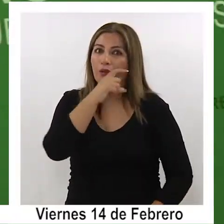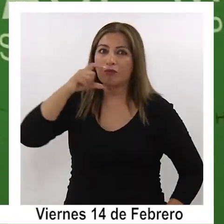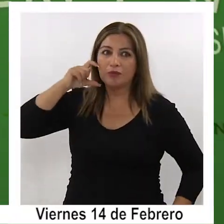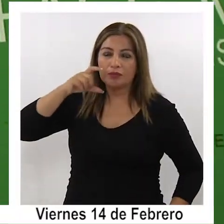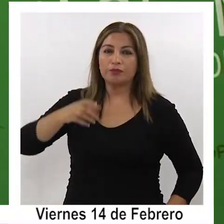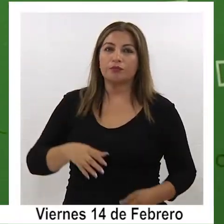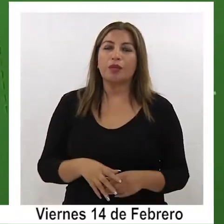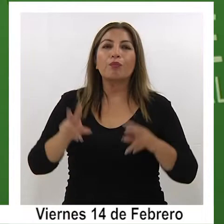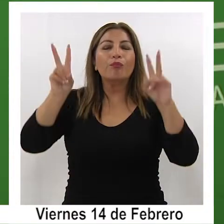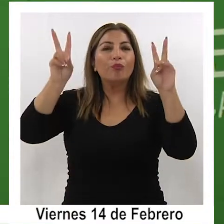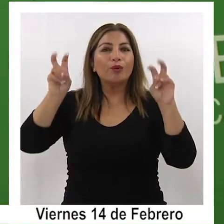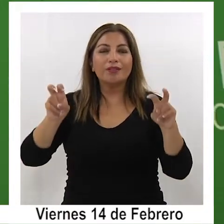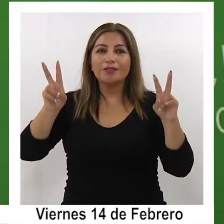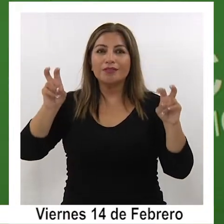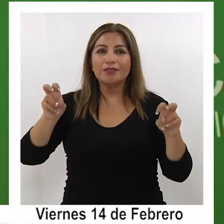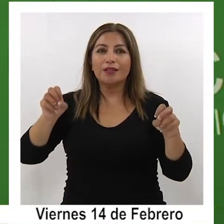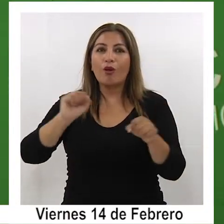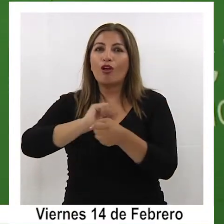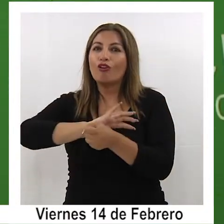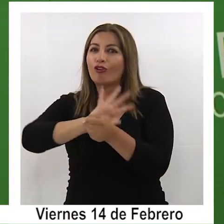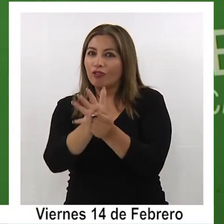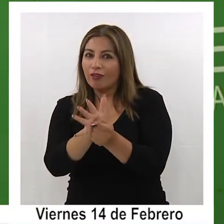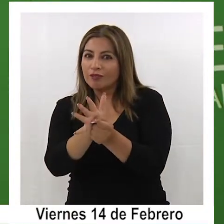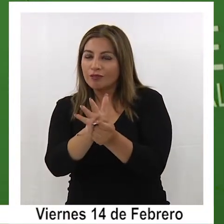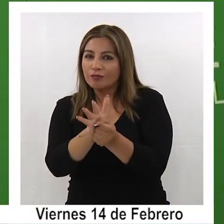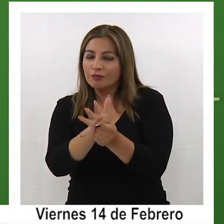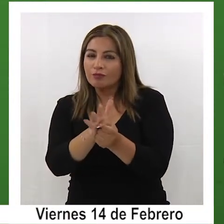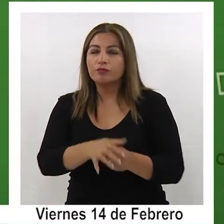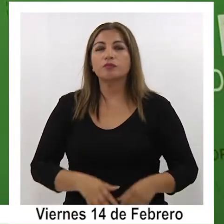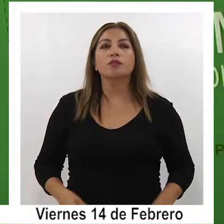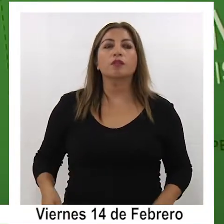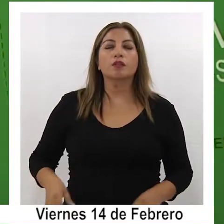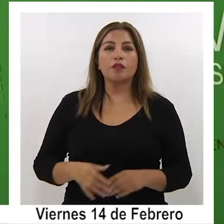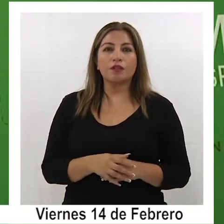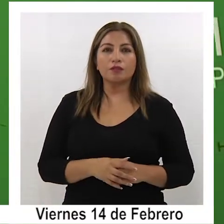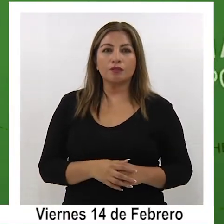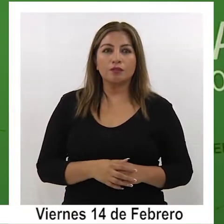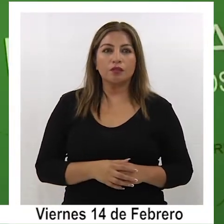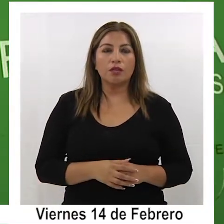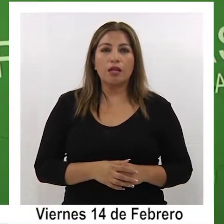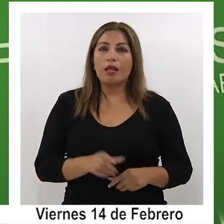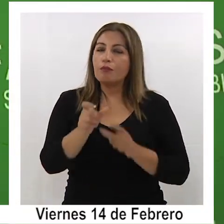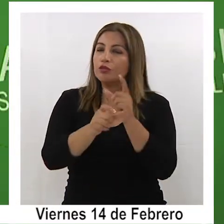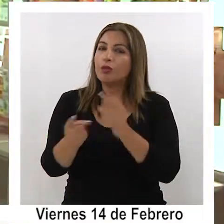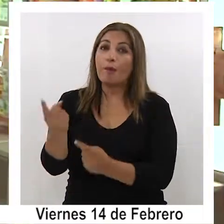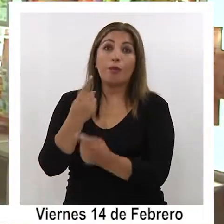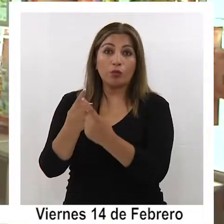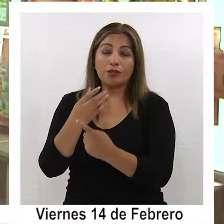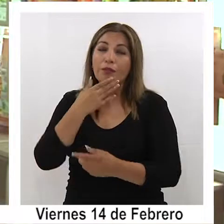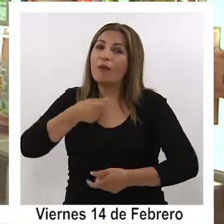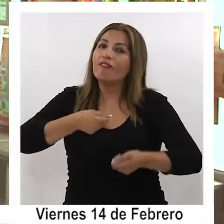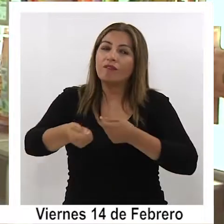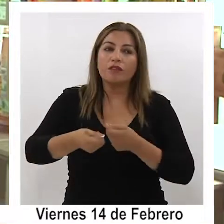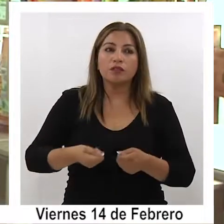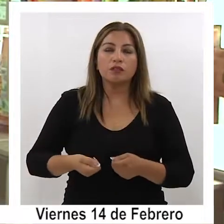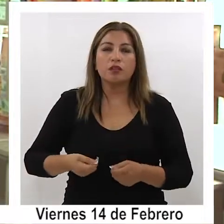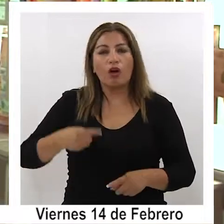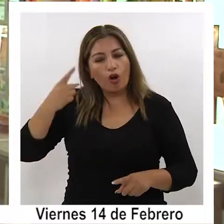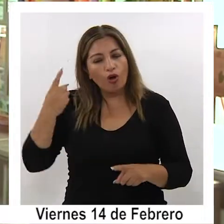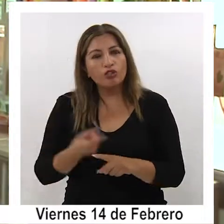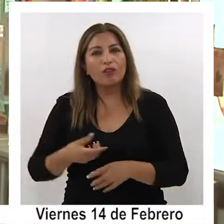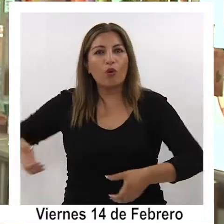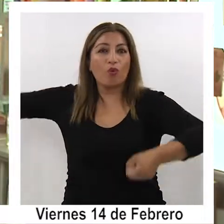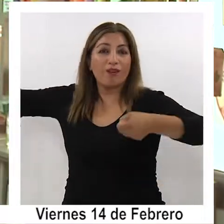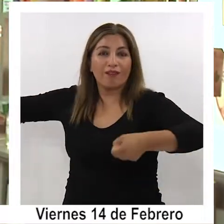por el tema este que está del coronavirus. Hemos tenido mucho más consultas y ventas. De hecho, recién nos acaba de llegar nuevamente